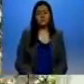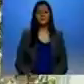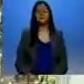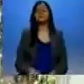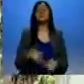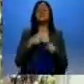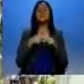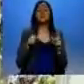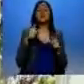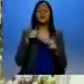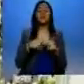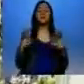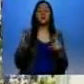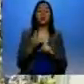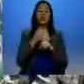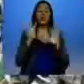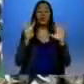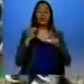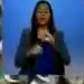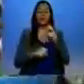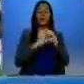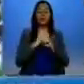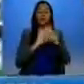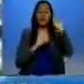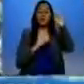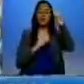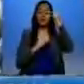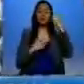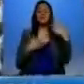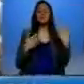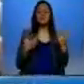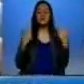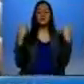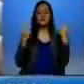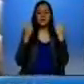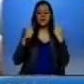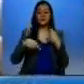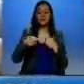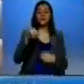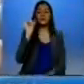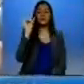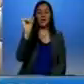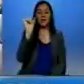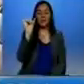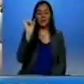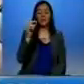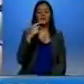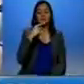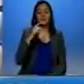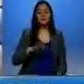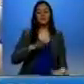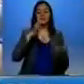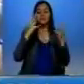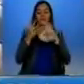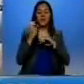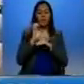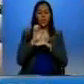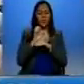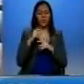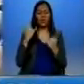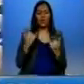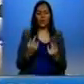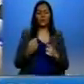avances logrados durante los 9 años de su gobierno y la celebración programada para este sábado. Que Ecuador ya cambió para bien. Estamos en una situación muy